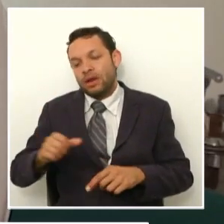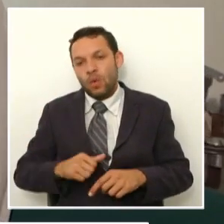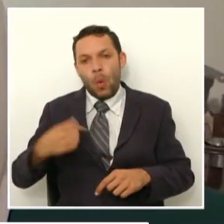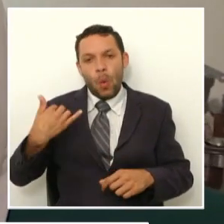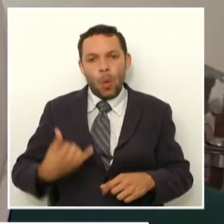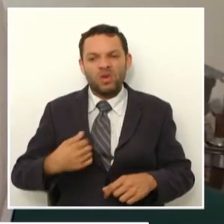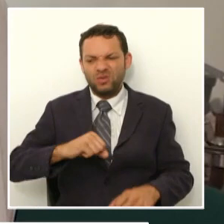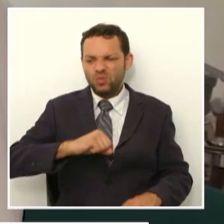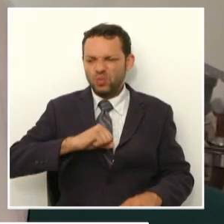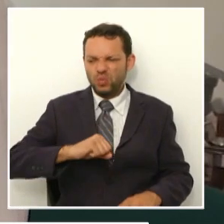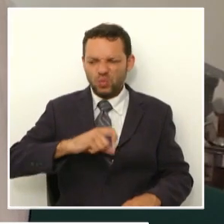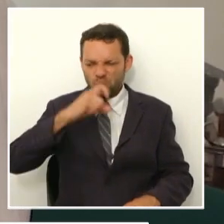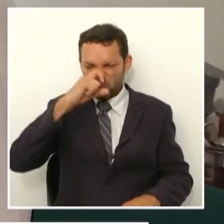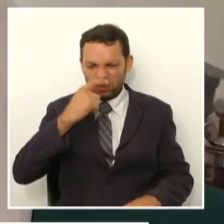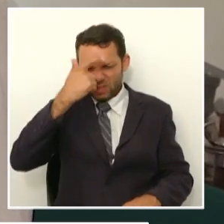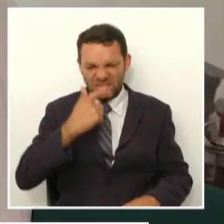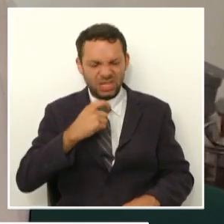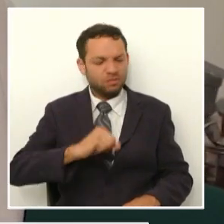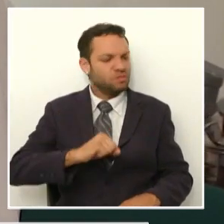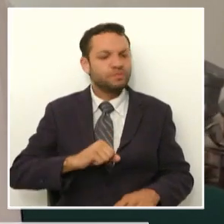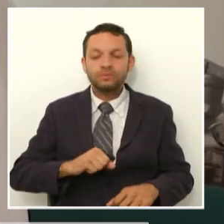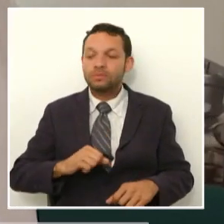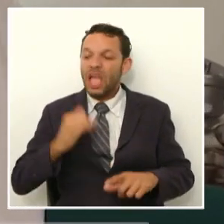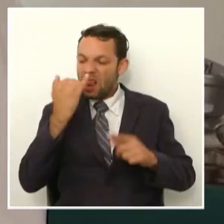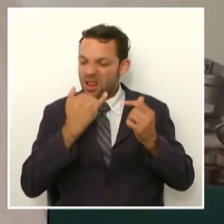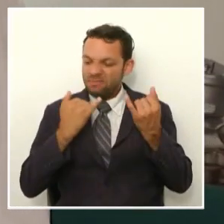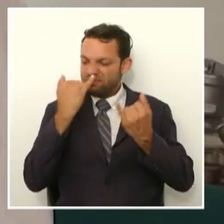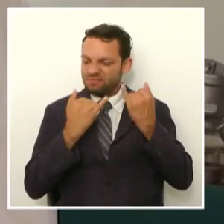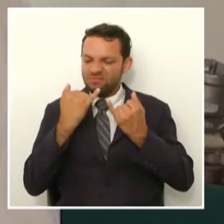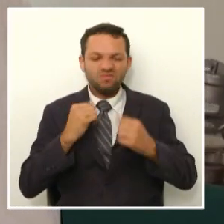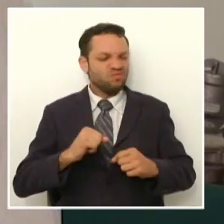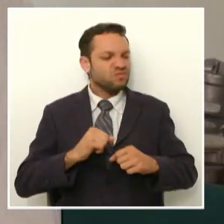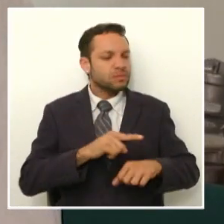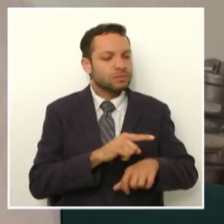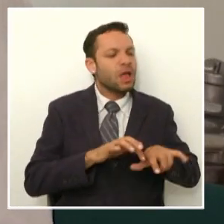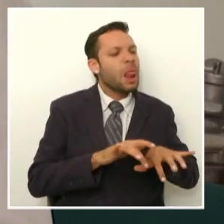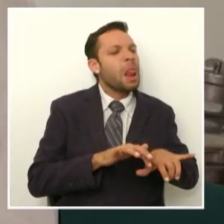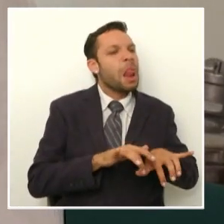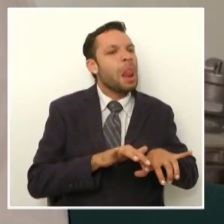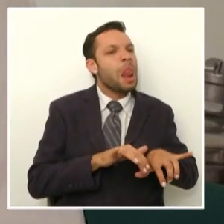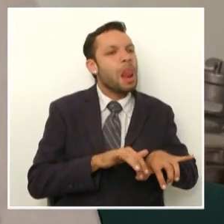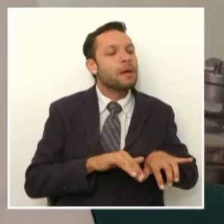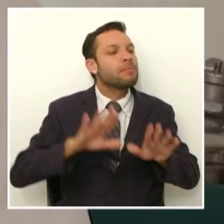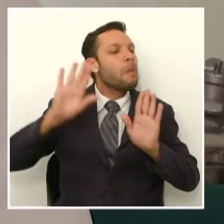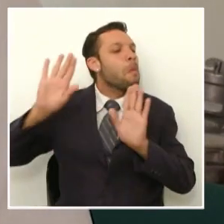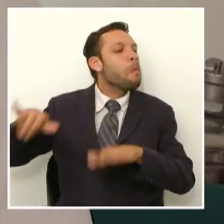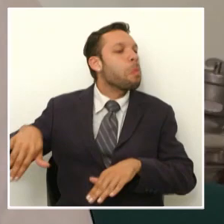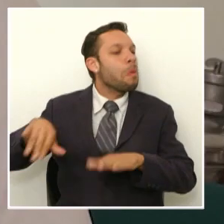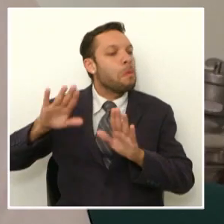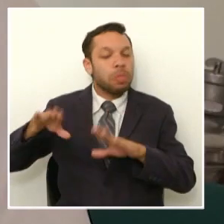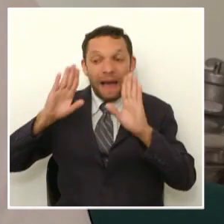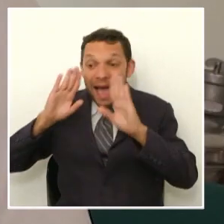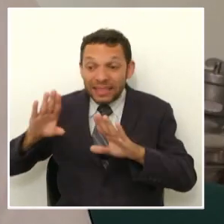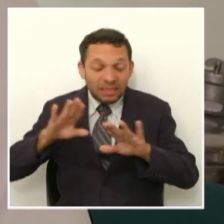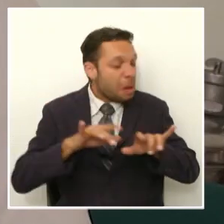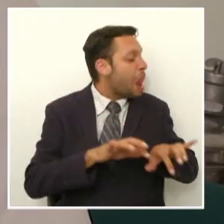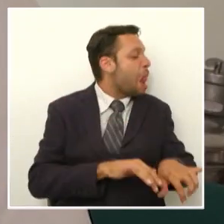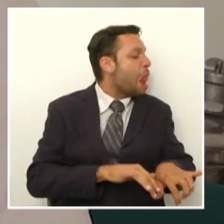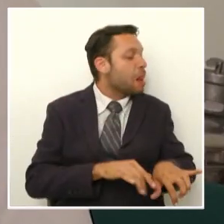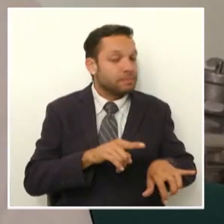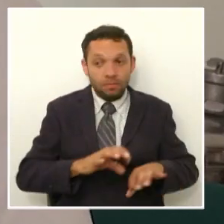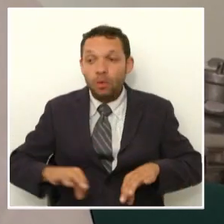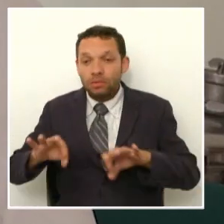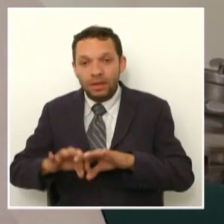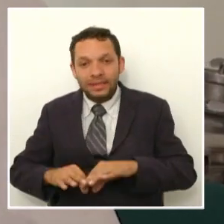práctica médica, porque infortunadamente se ha deshumanizado mucho en muchos colegas el ejercicio de la práctica